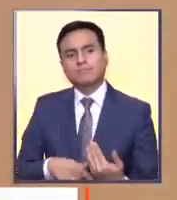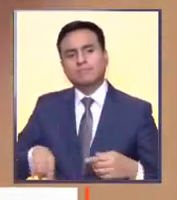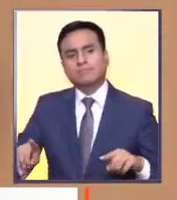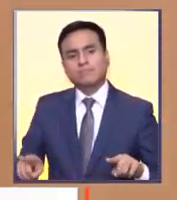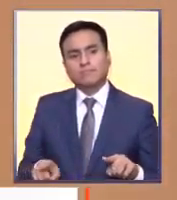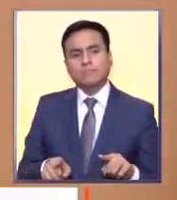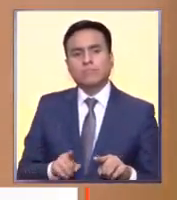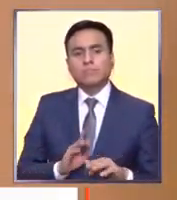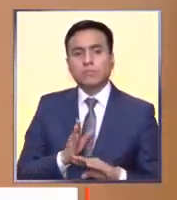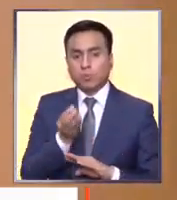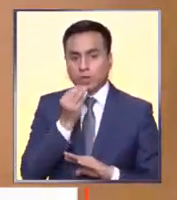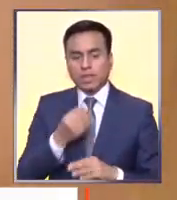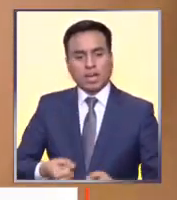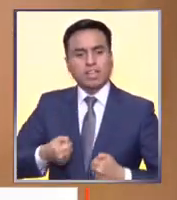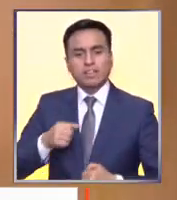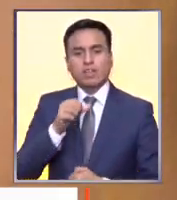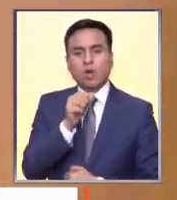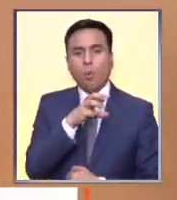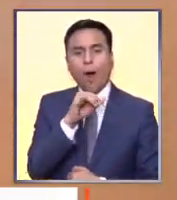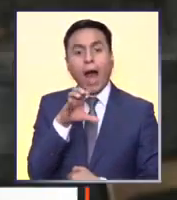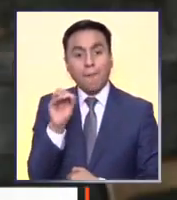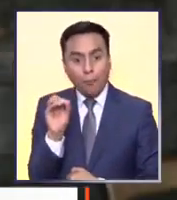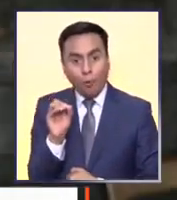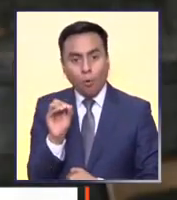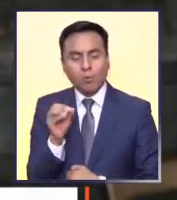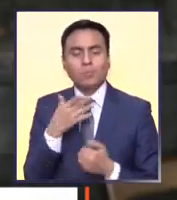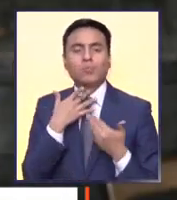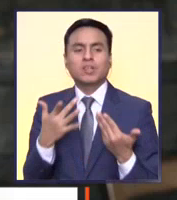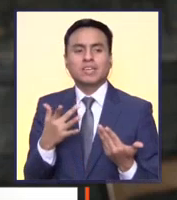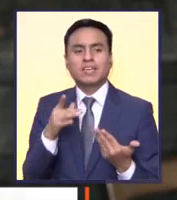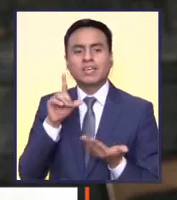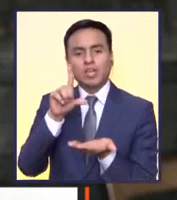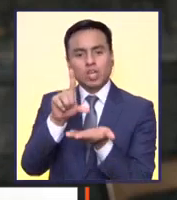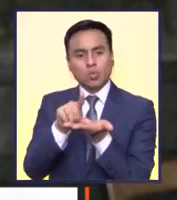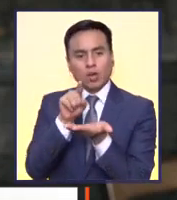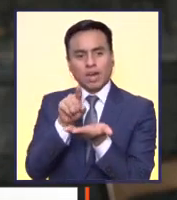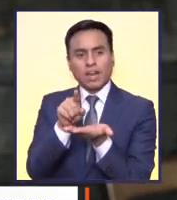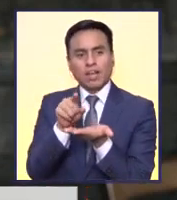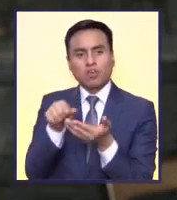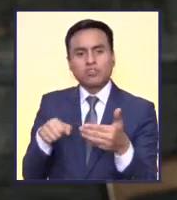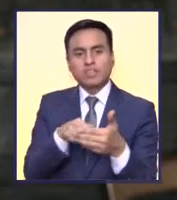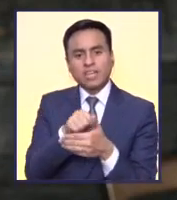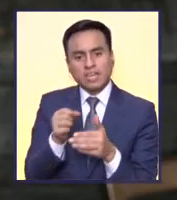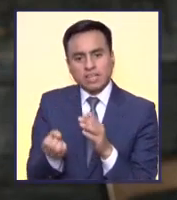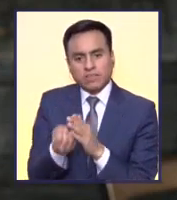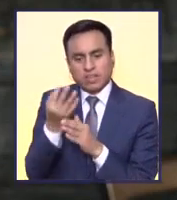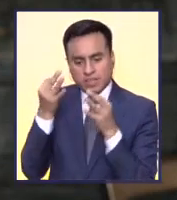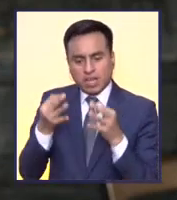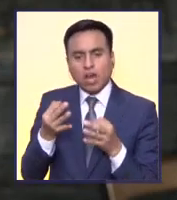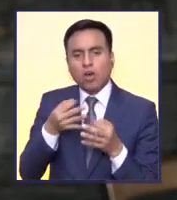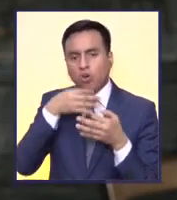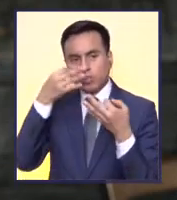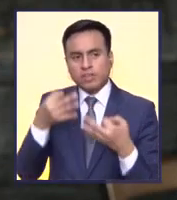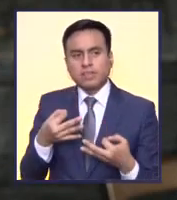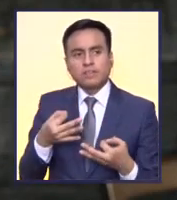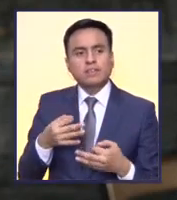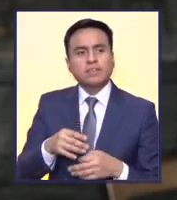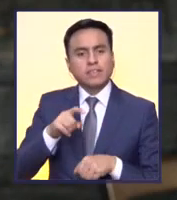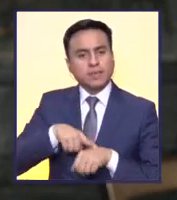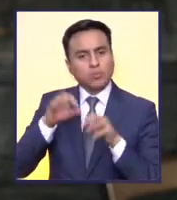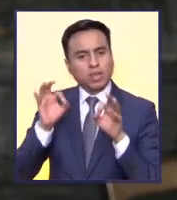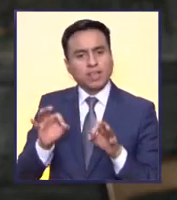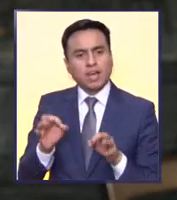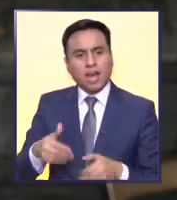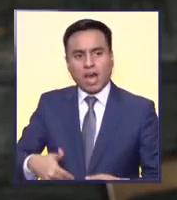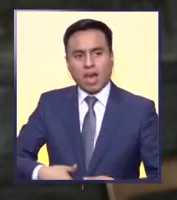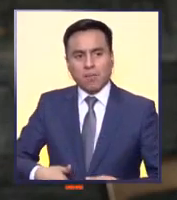Hay que ir a comer con Gana Guapo porque es un lugar donde la cocina es fresca, honesta y de temporada. Y con hambre